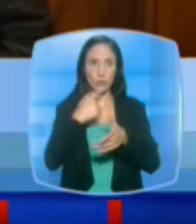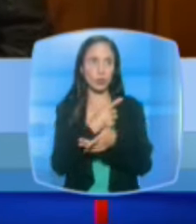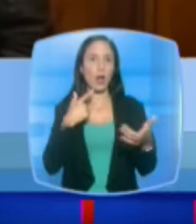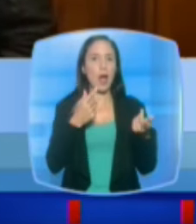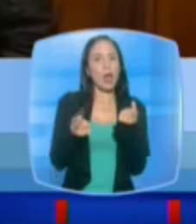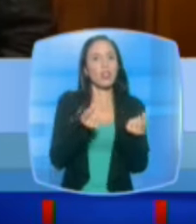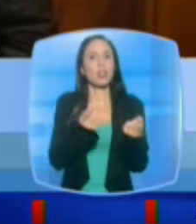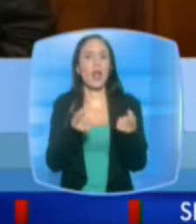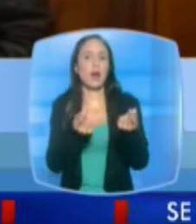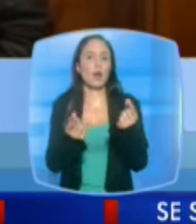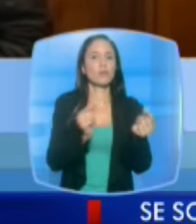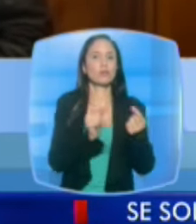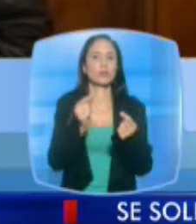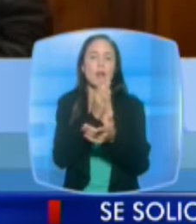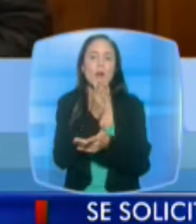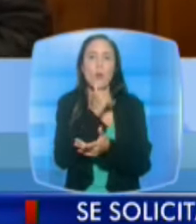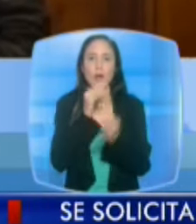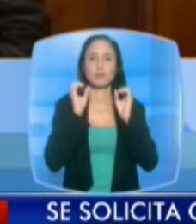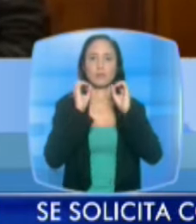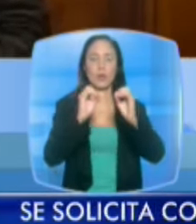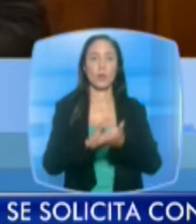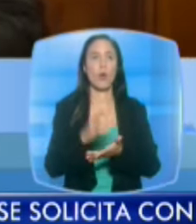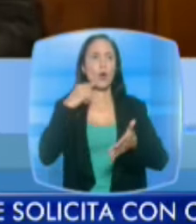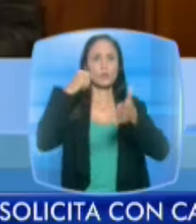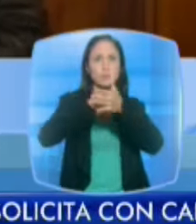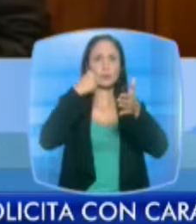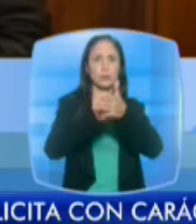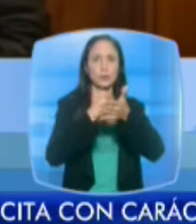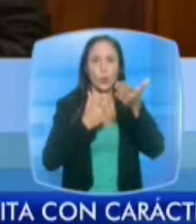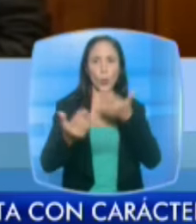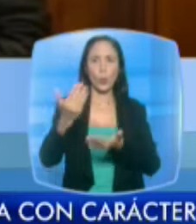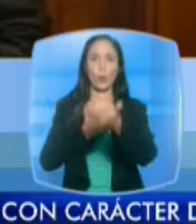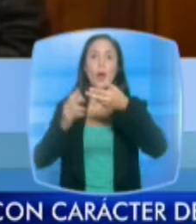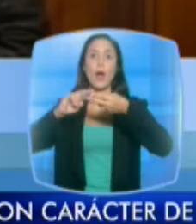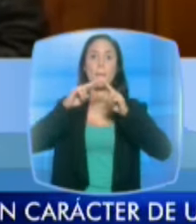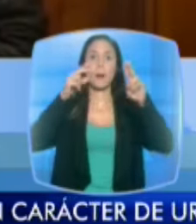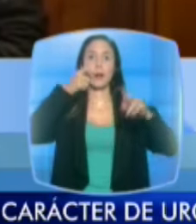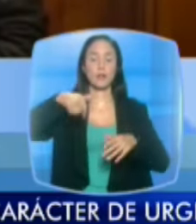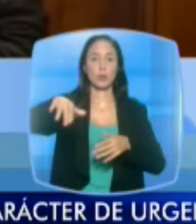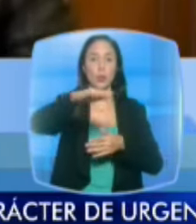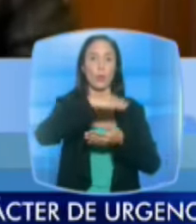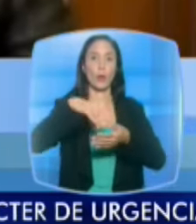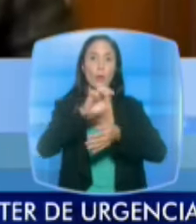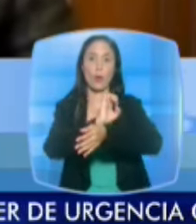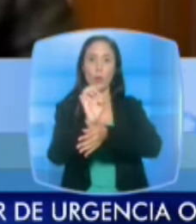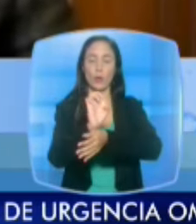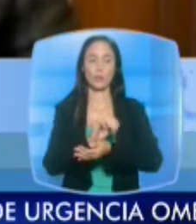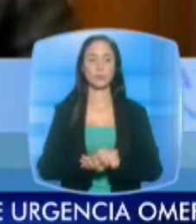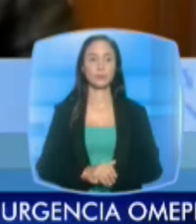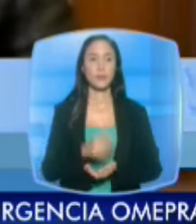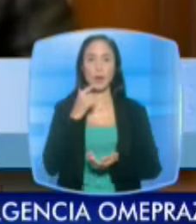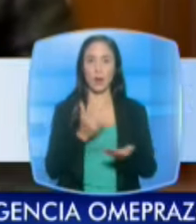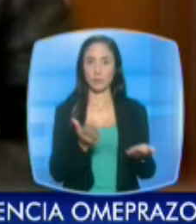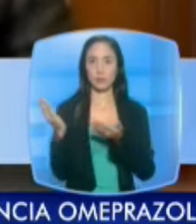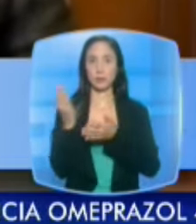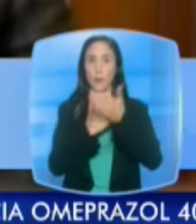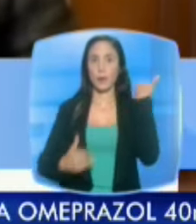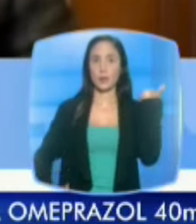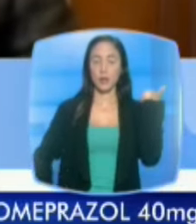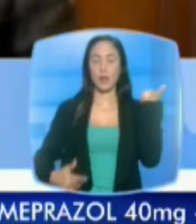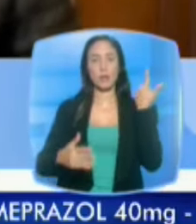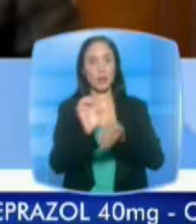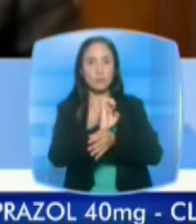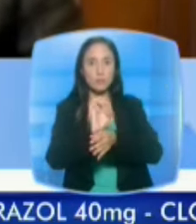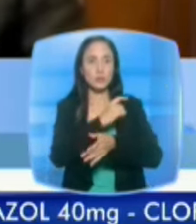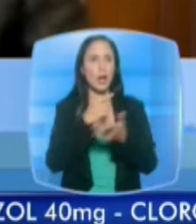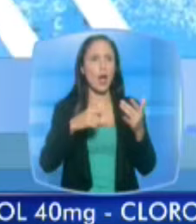a negociar con terroristas, ni descansaremos hasta devolverle la paz a todos los ecuatorianos. El mandatario también señaló que